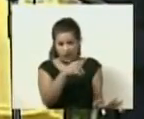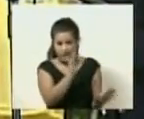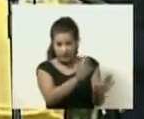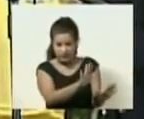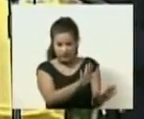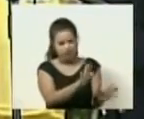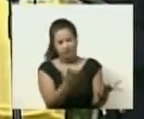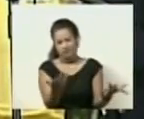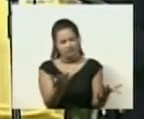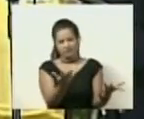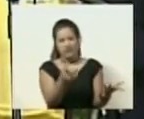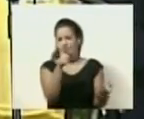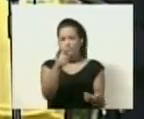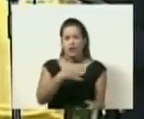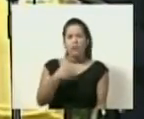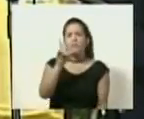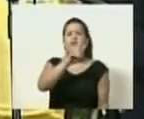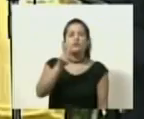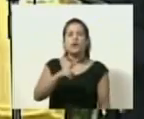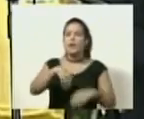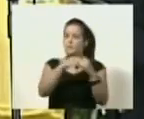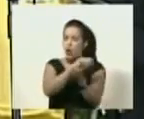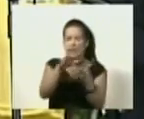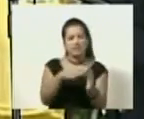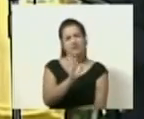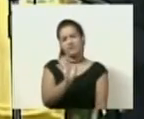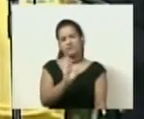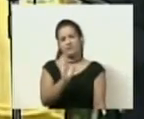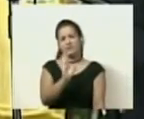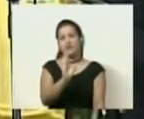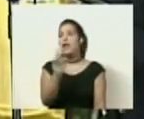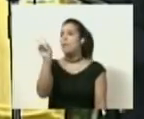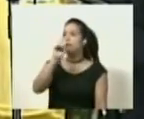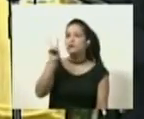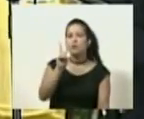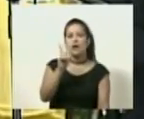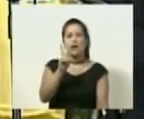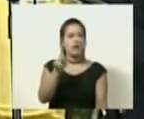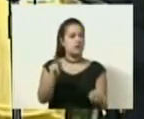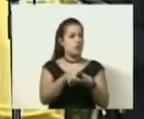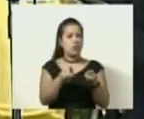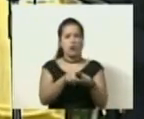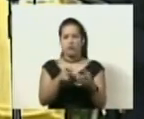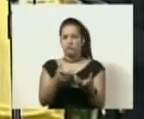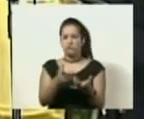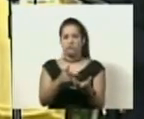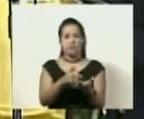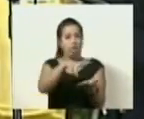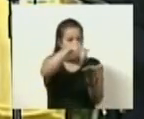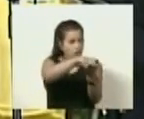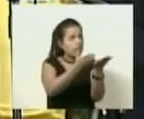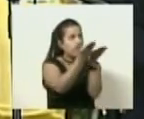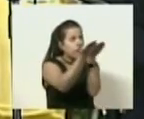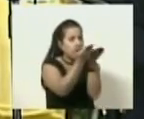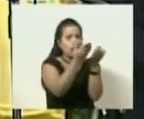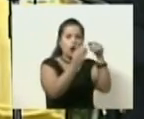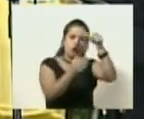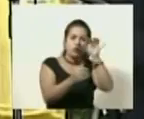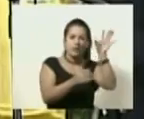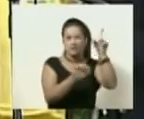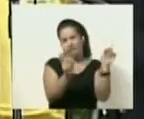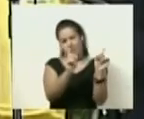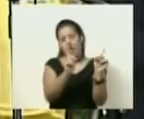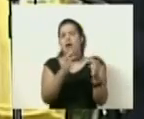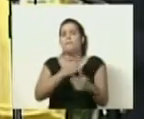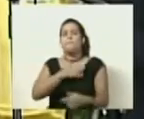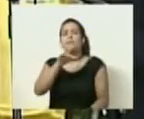No queremos una Venezuela de violencia. No queremos una Venezuela de rodillas a gobiernos extranjeros. No, queremos una